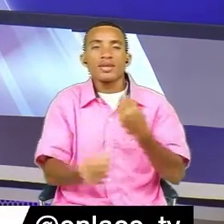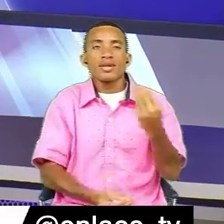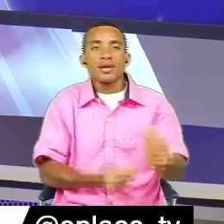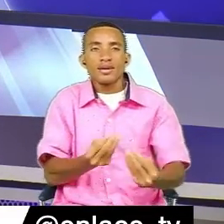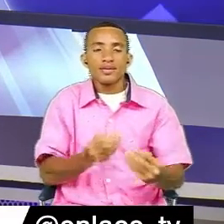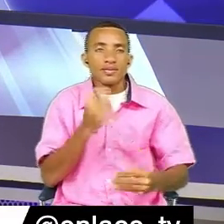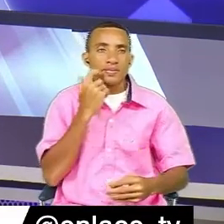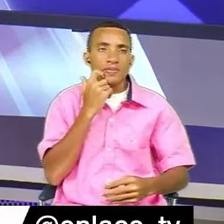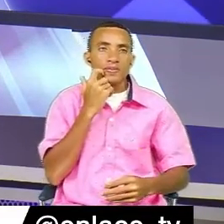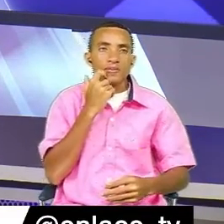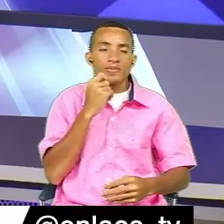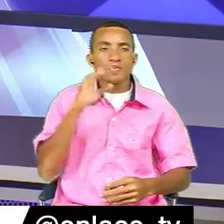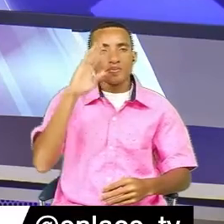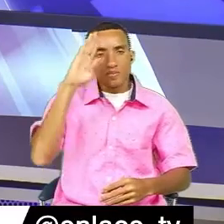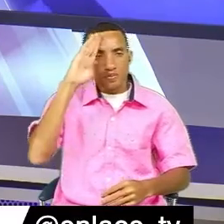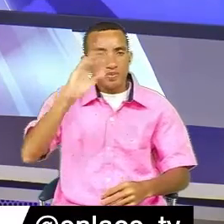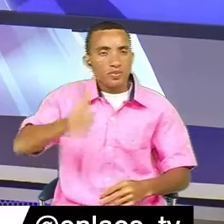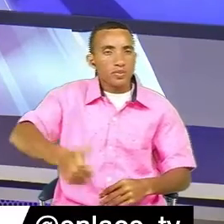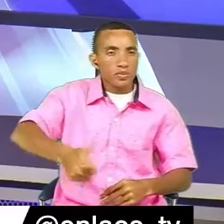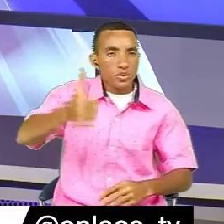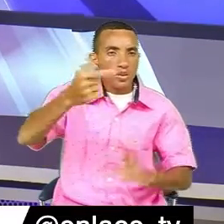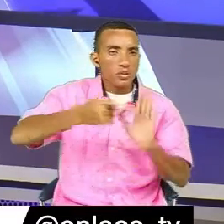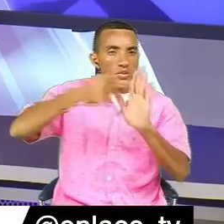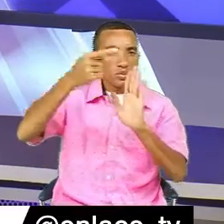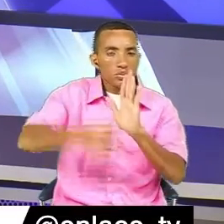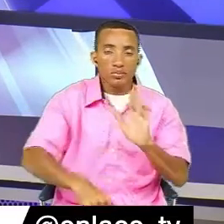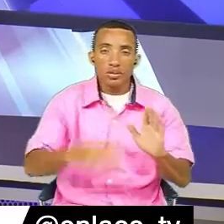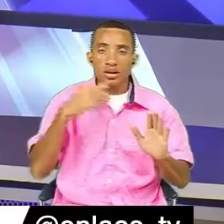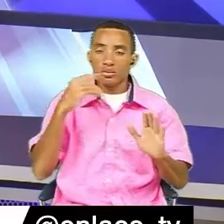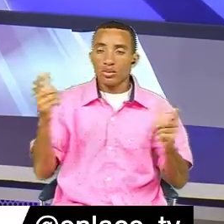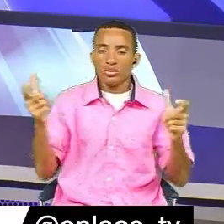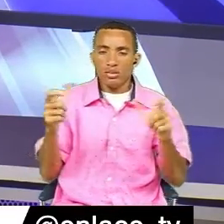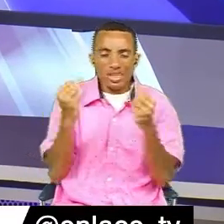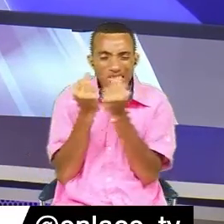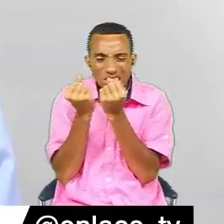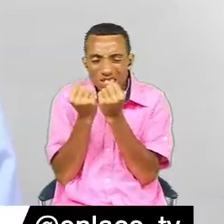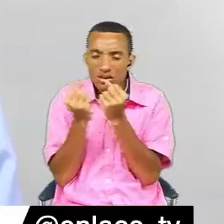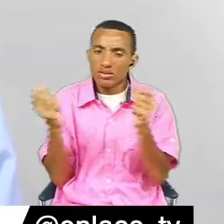haciendo desde las autoridades para mitigar este hacinamiento, que es una realidad?